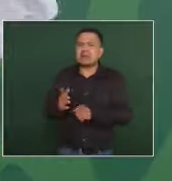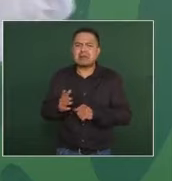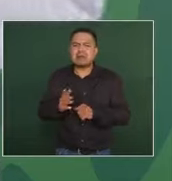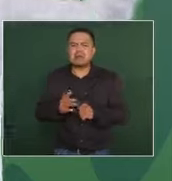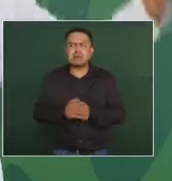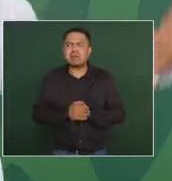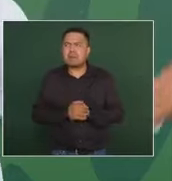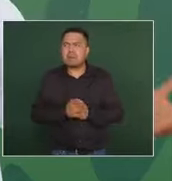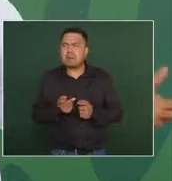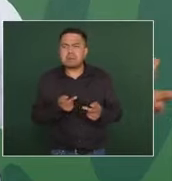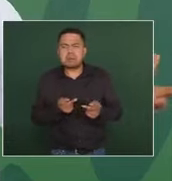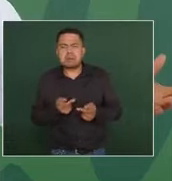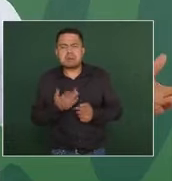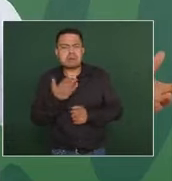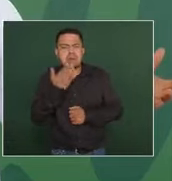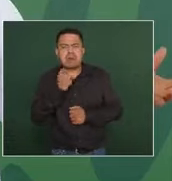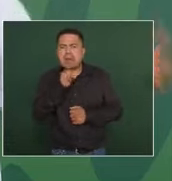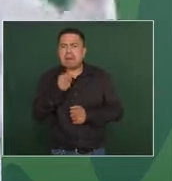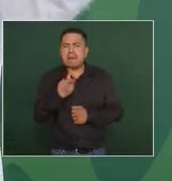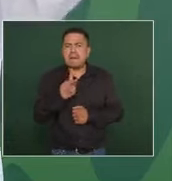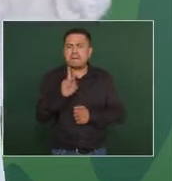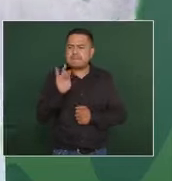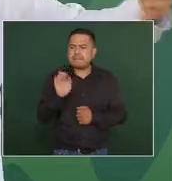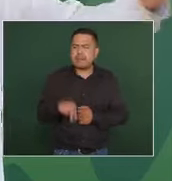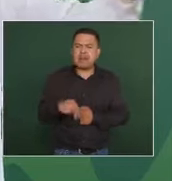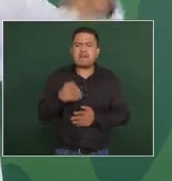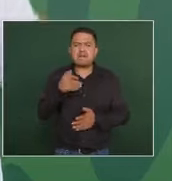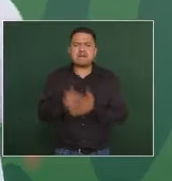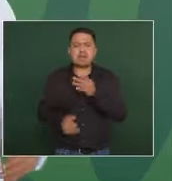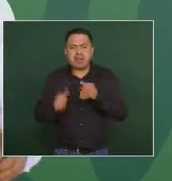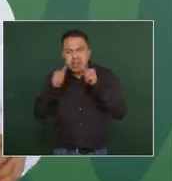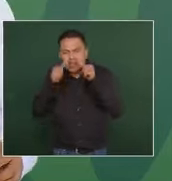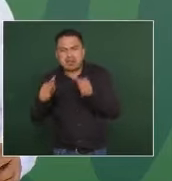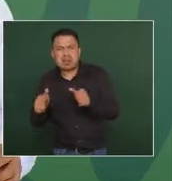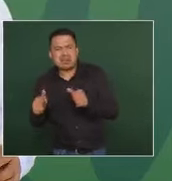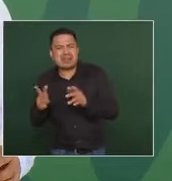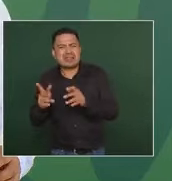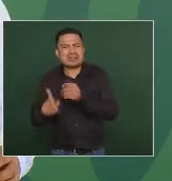sin un plan, sin atender las causas,